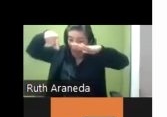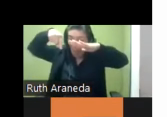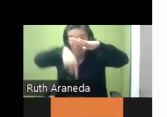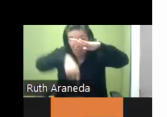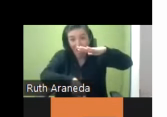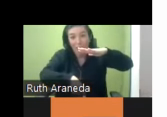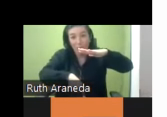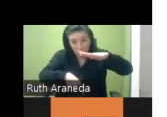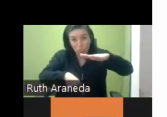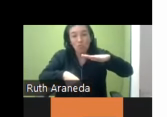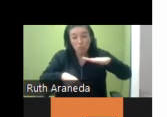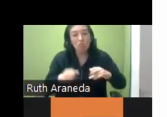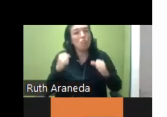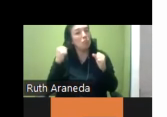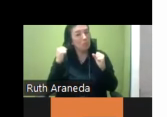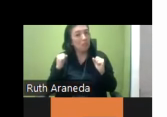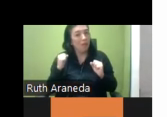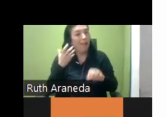Extraordinariamente hay